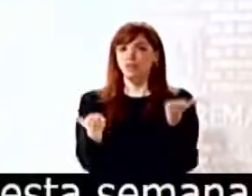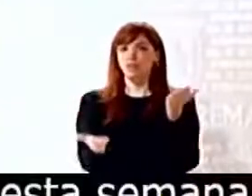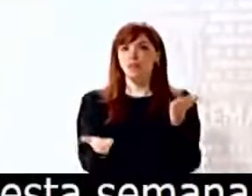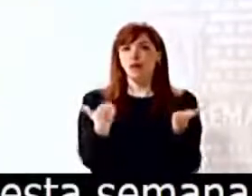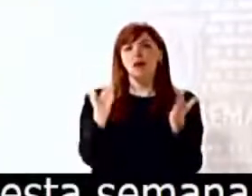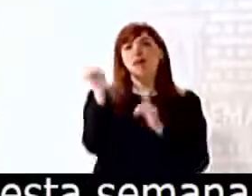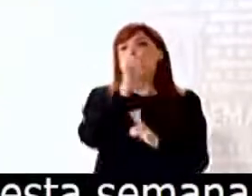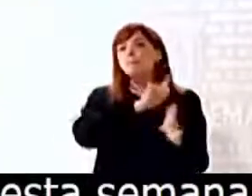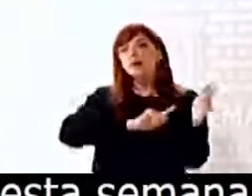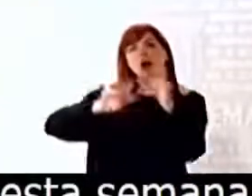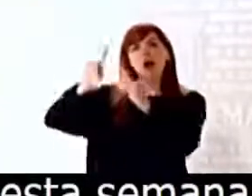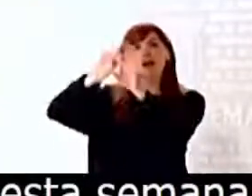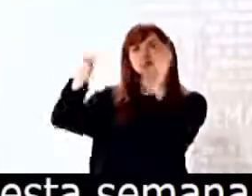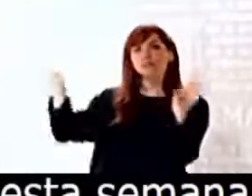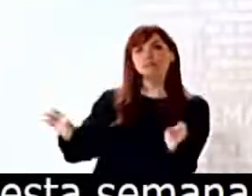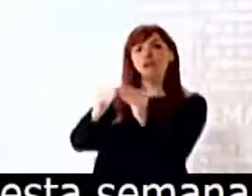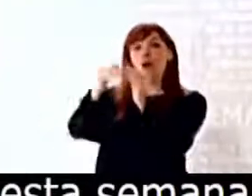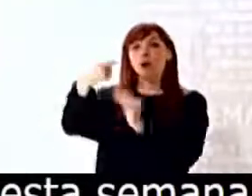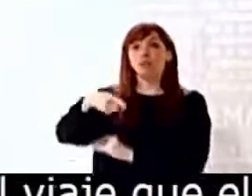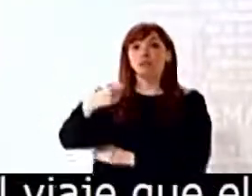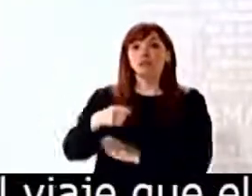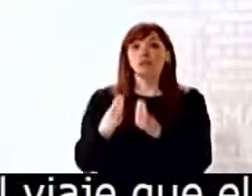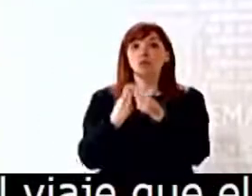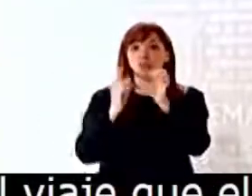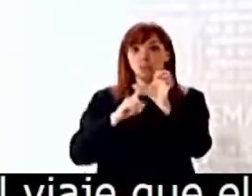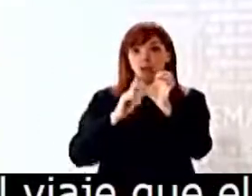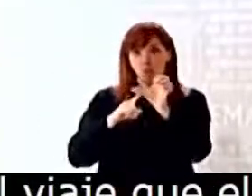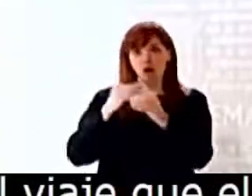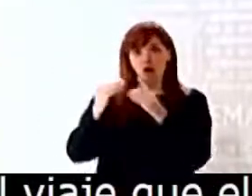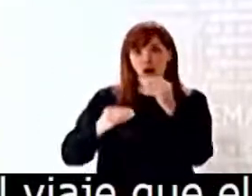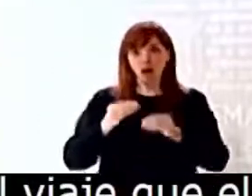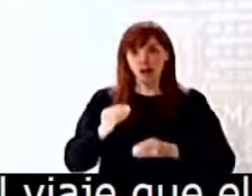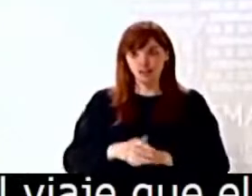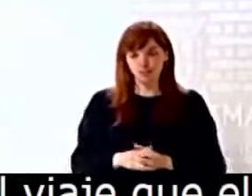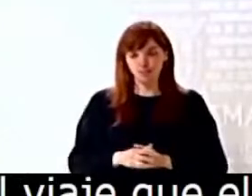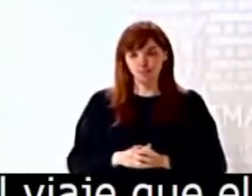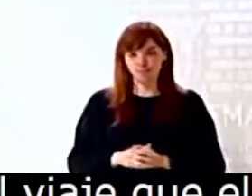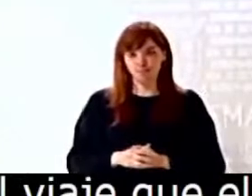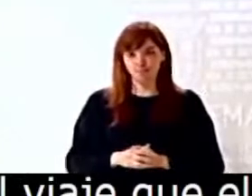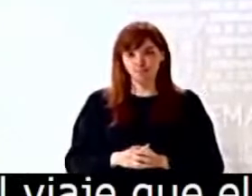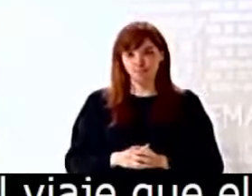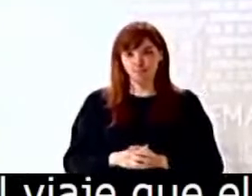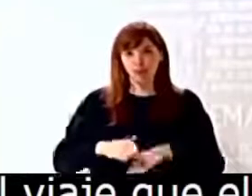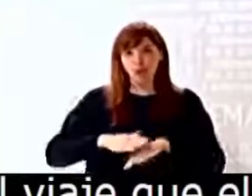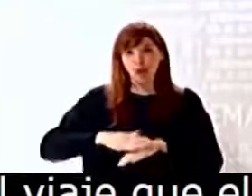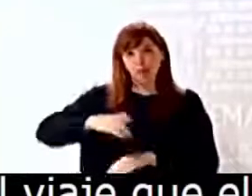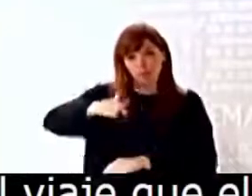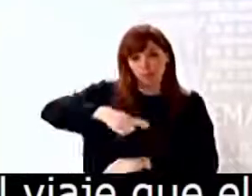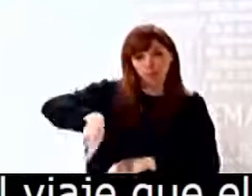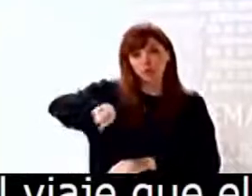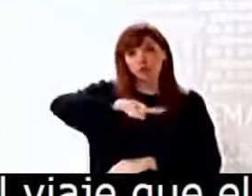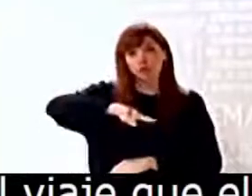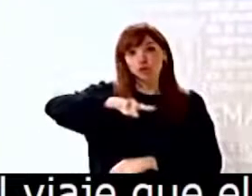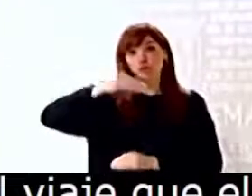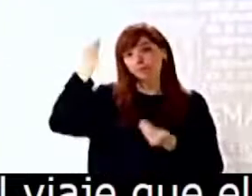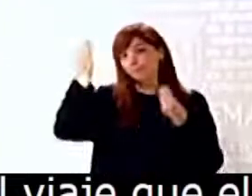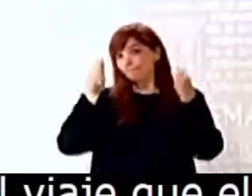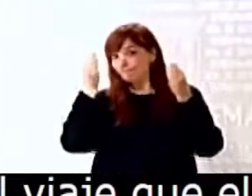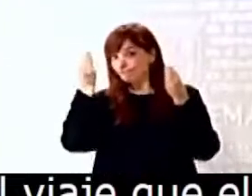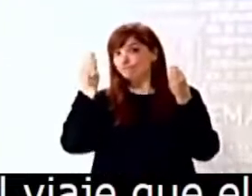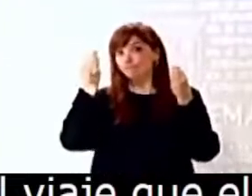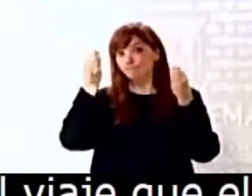del viaje que el presidente de la Junta ha celebrado. Para que vosotros os hagáis una